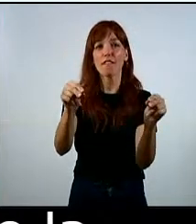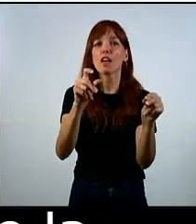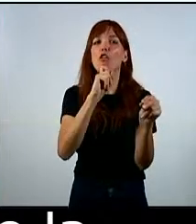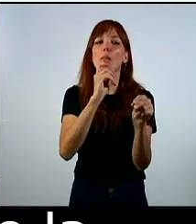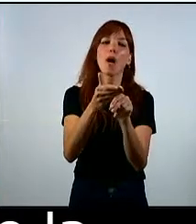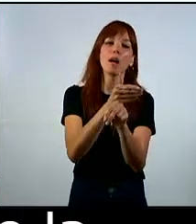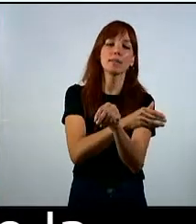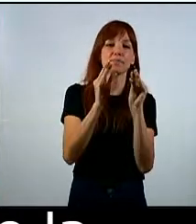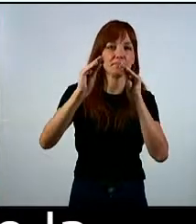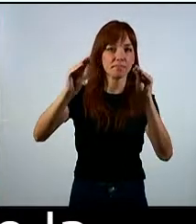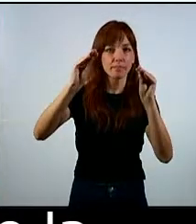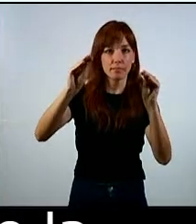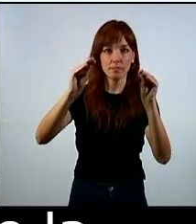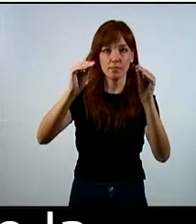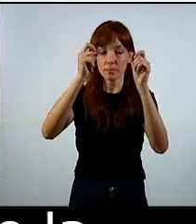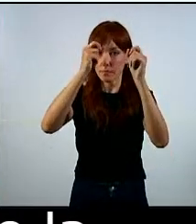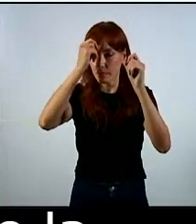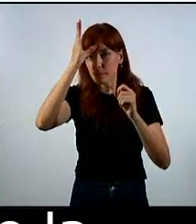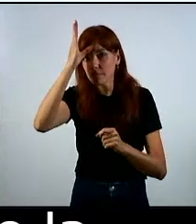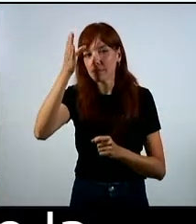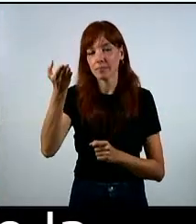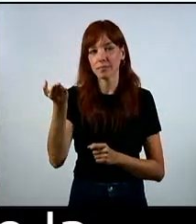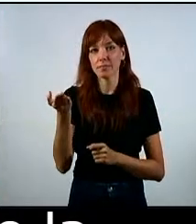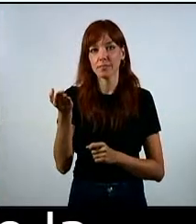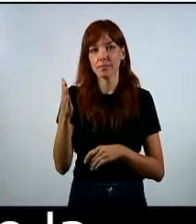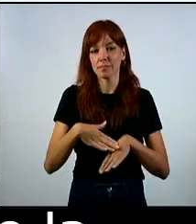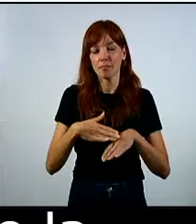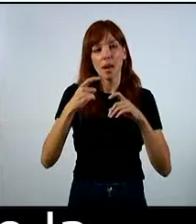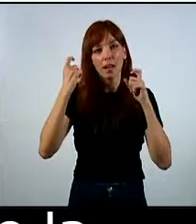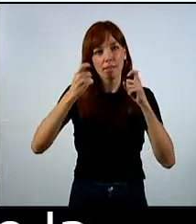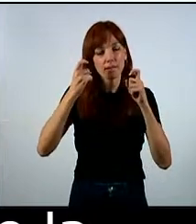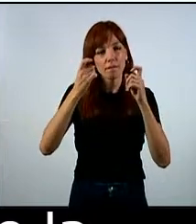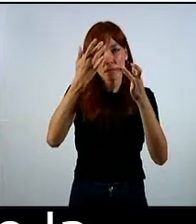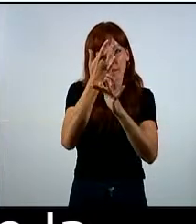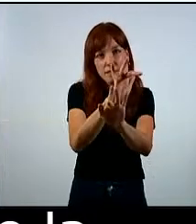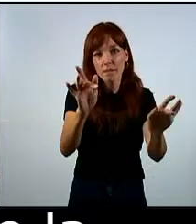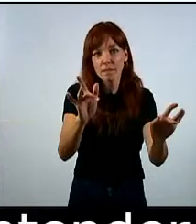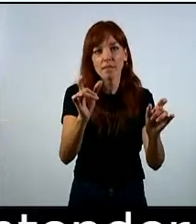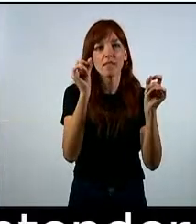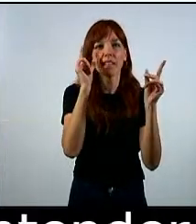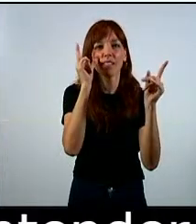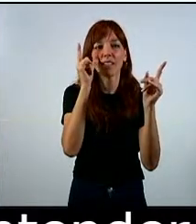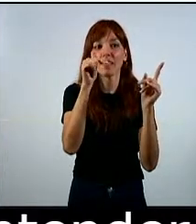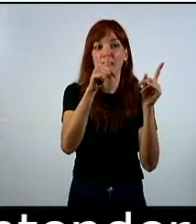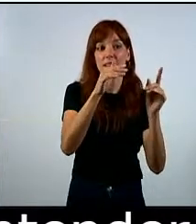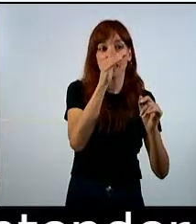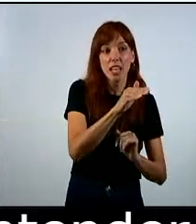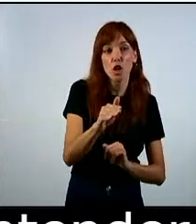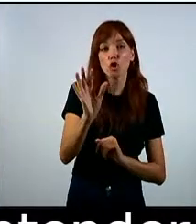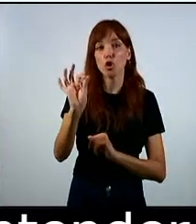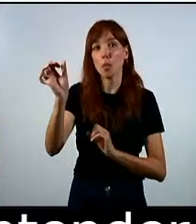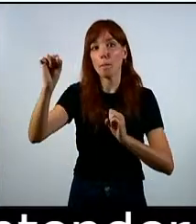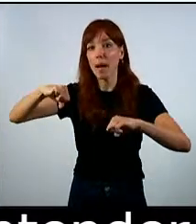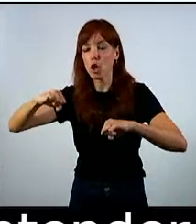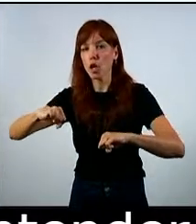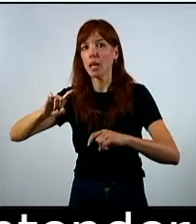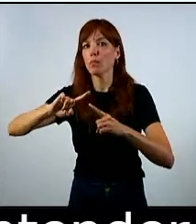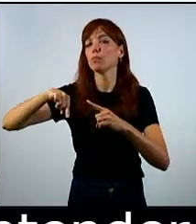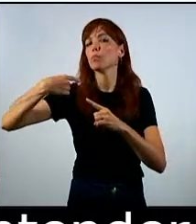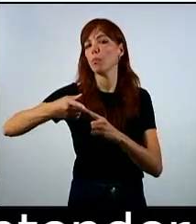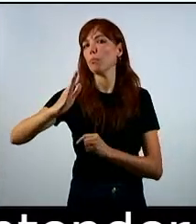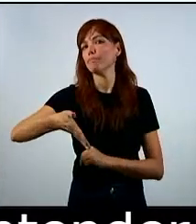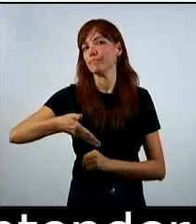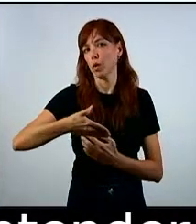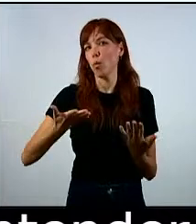formación y con hacer entender tanto a niños como a mayores las consecuencias que tienen estas cosas. Y nos